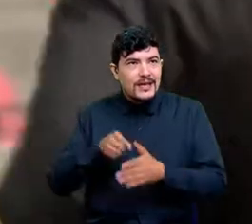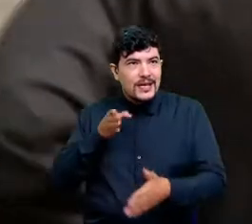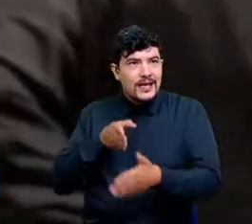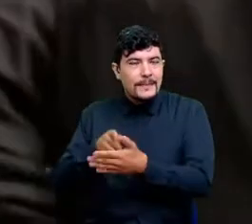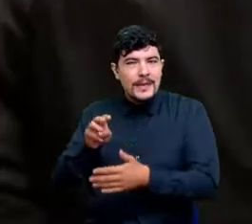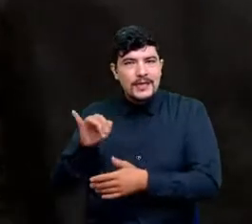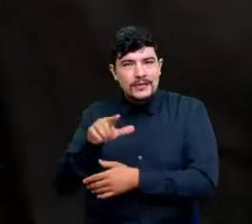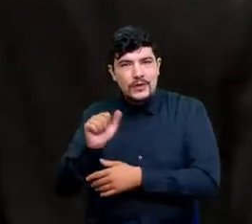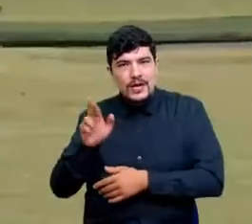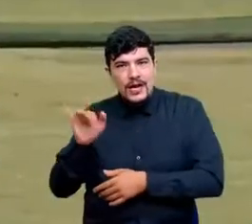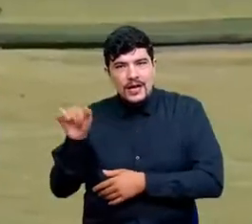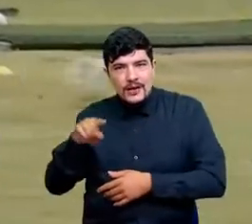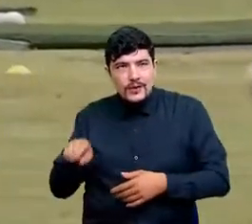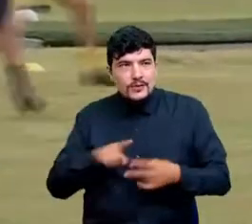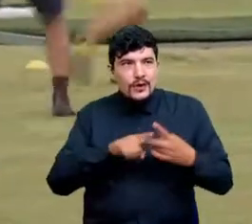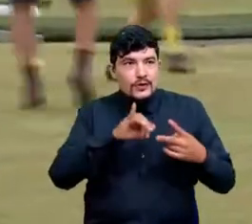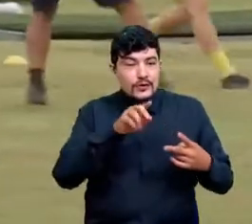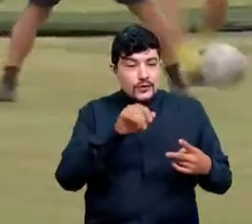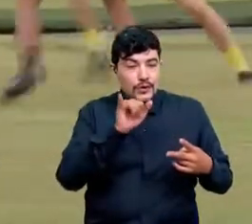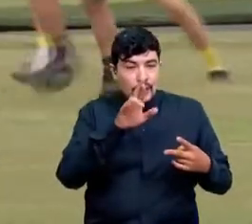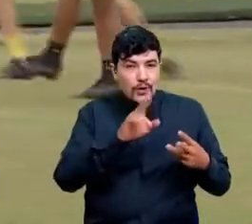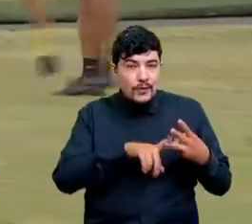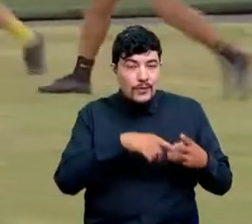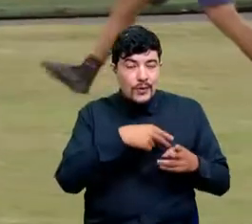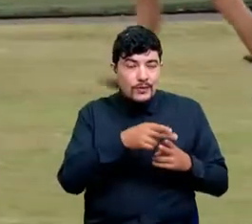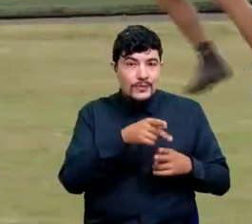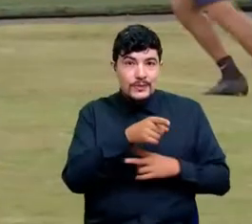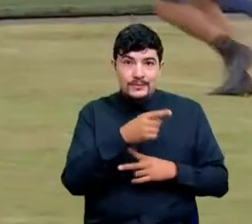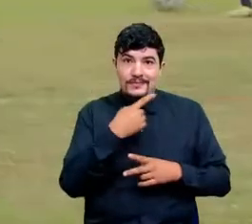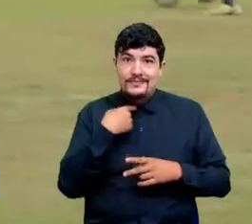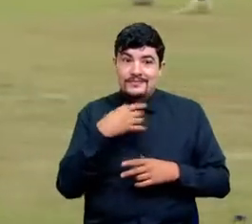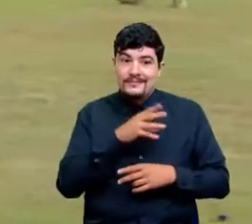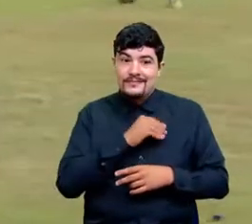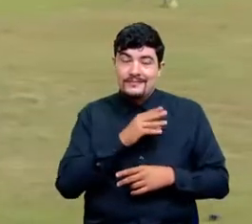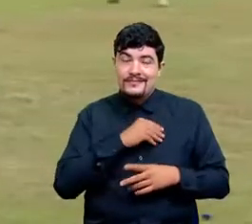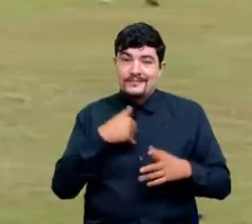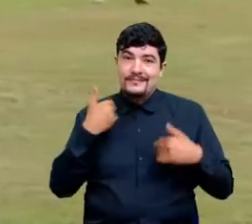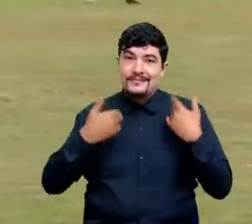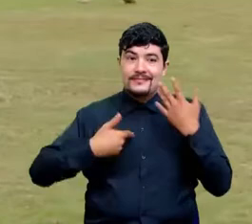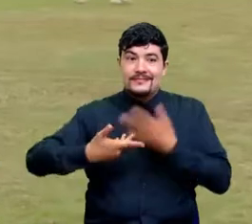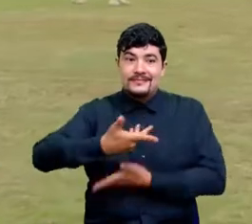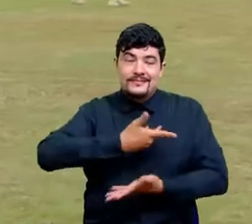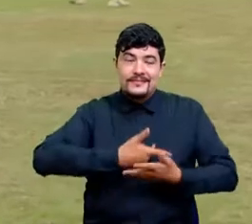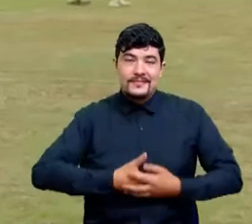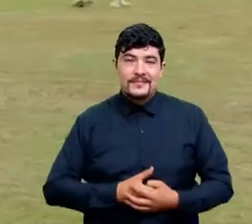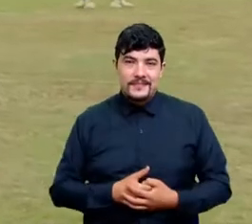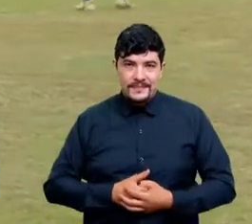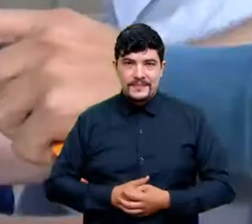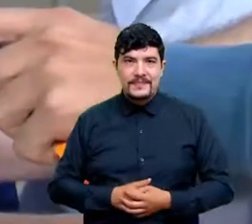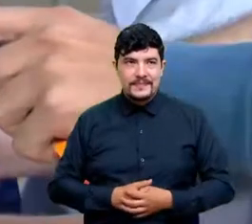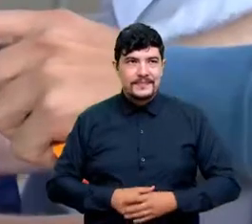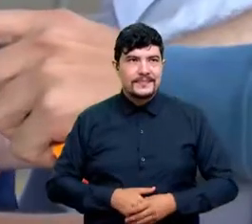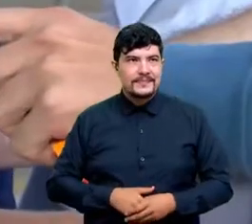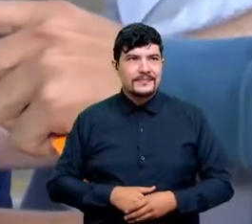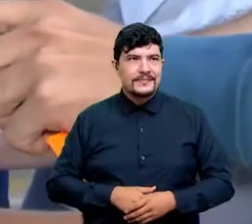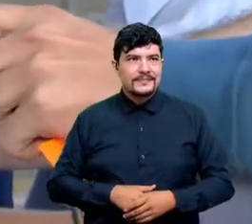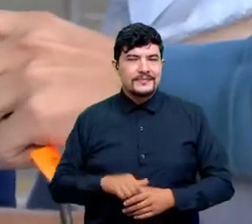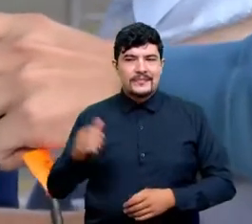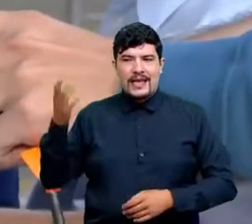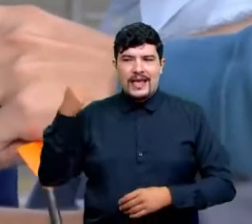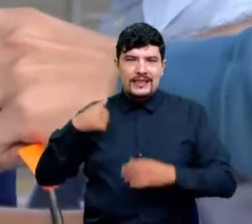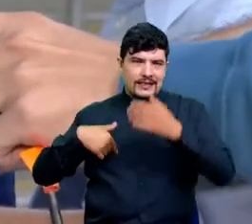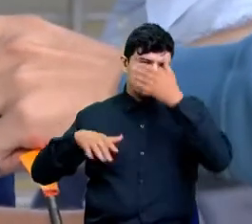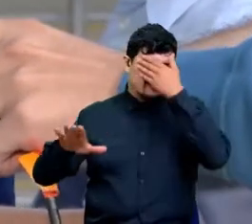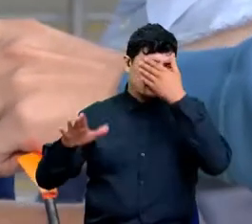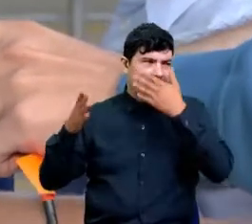Millonarios, Junior y Nacional en las finales es sinónimo de alegría para el volante que se perdió varios partidos de la fase regular por su lesión. Después de estar alejado en la